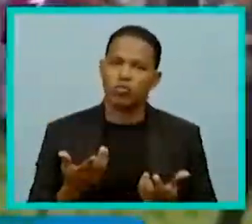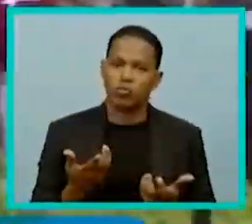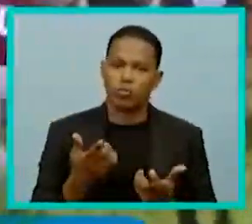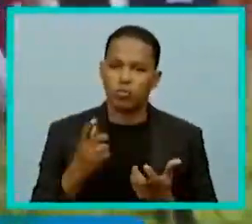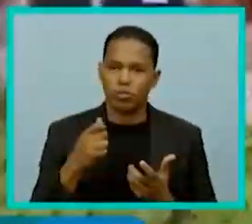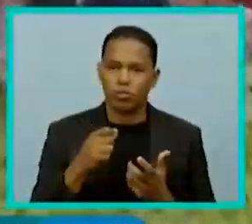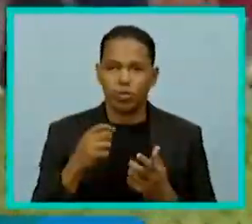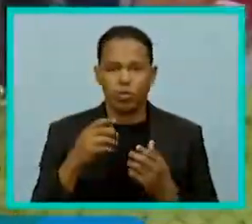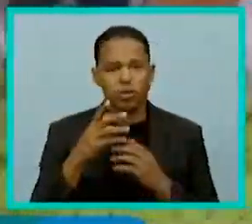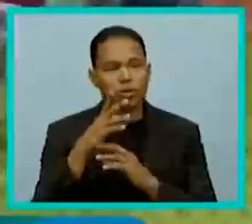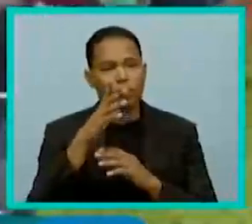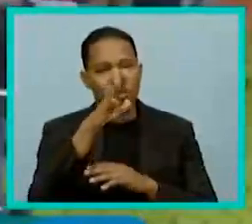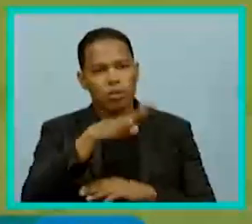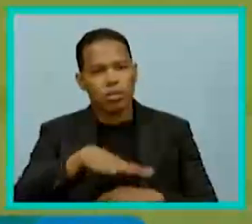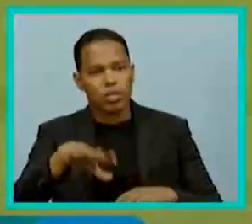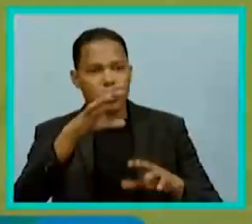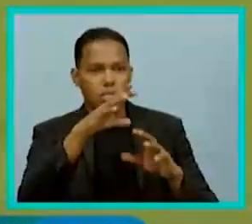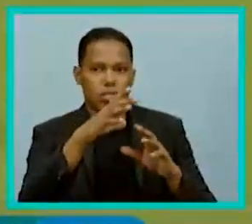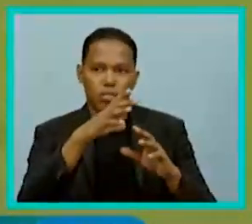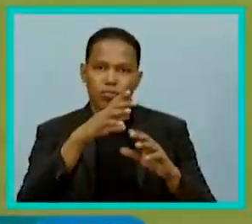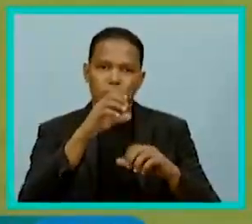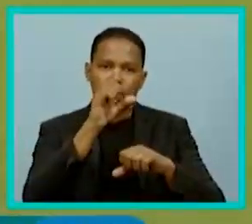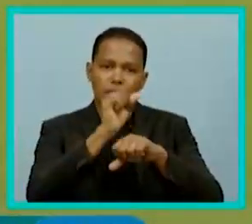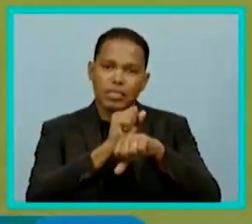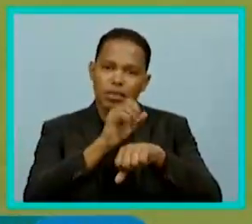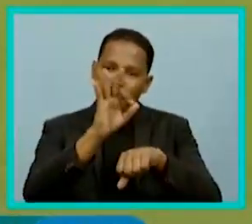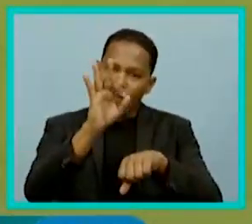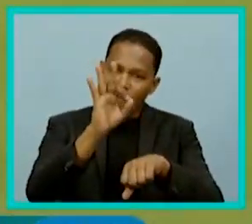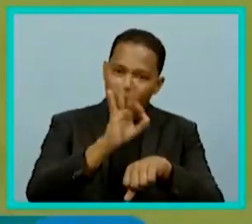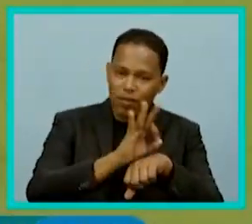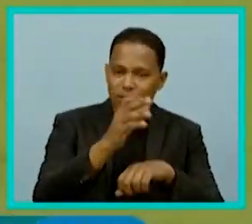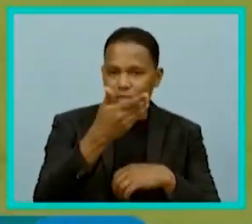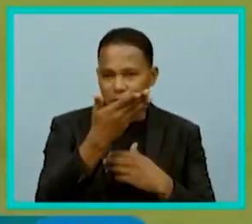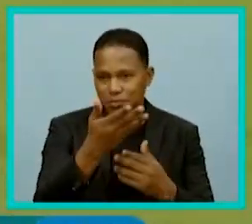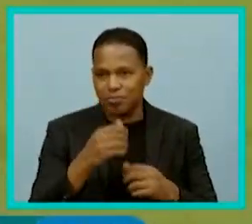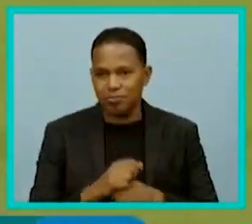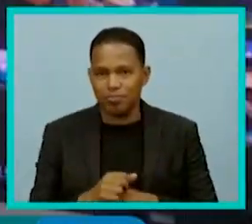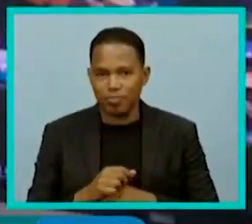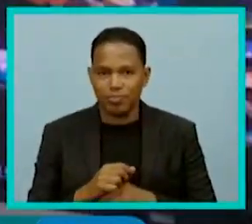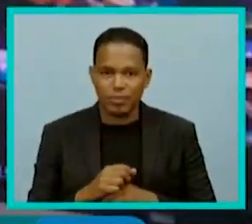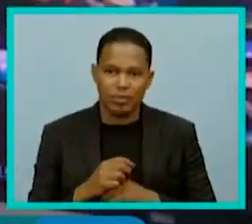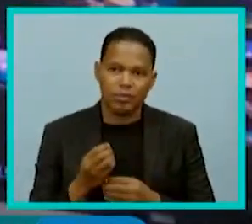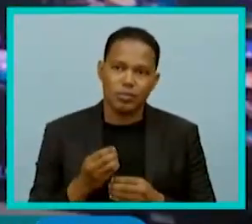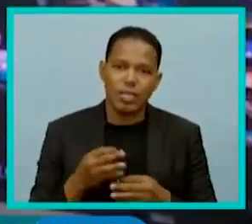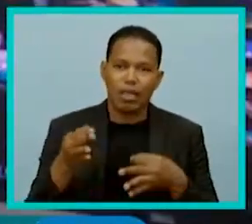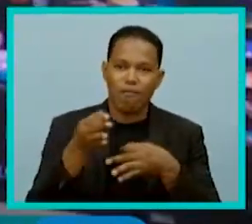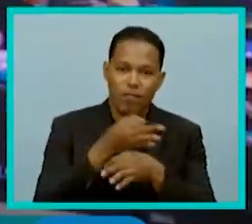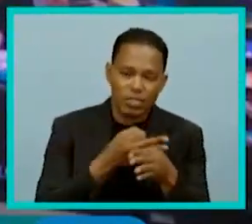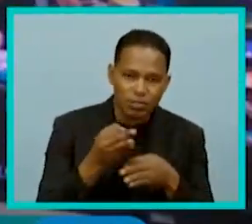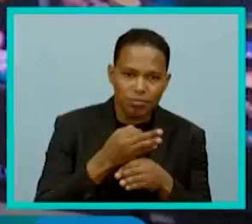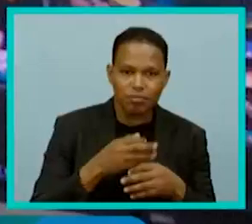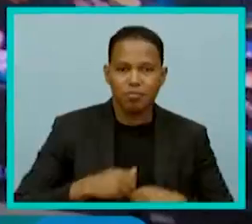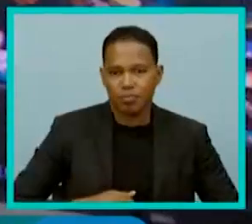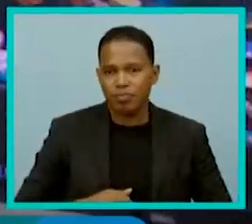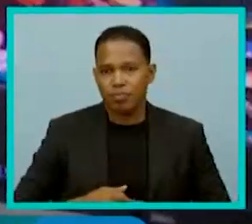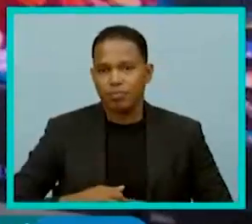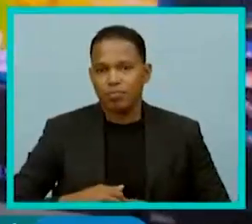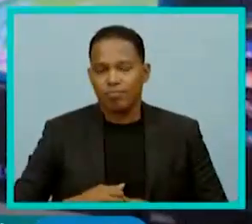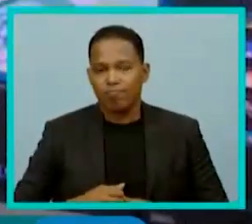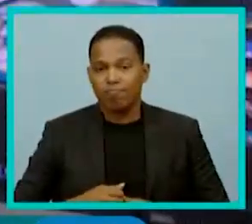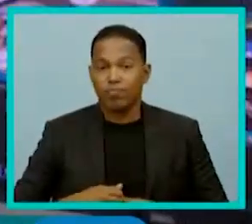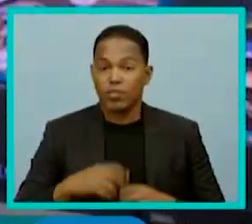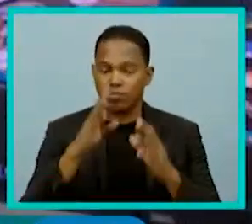hermosa ciudad del jaya San Francisco de Macorís el pueblo la ciudad oficial de este equipo